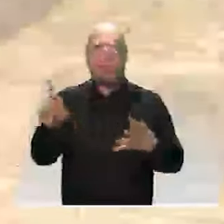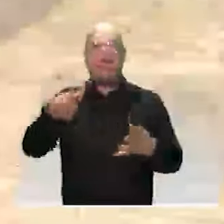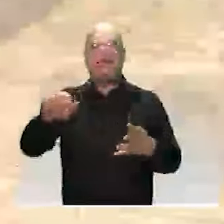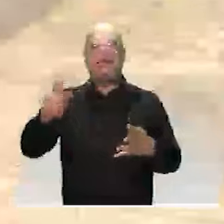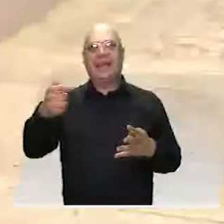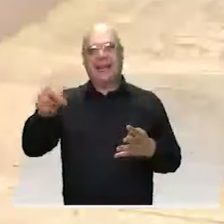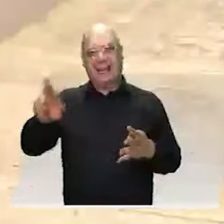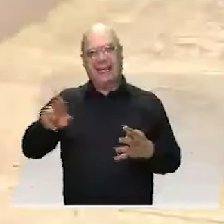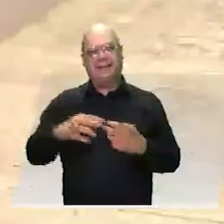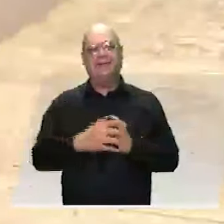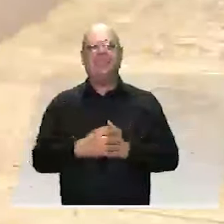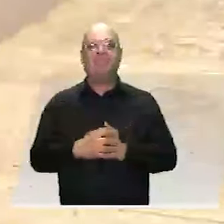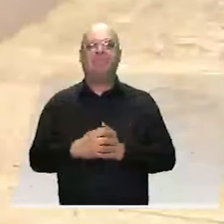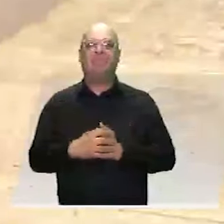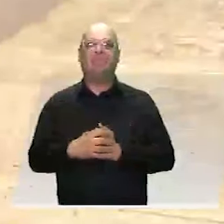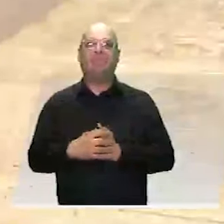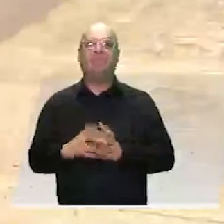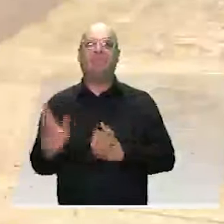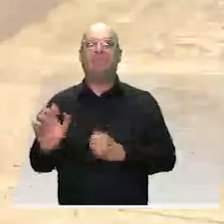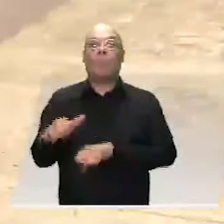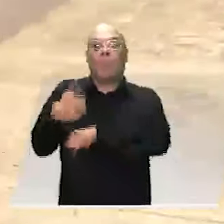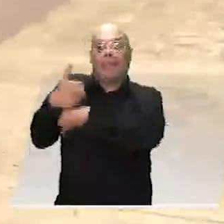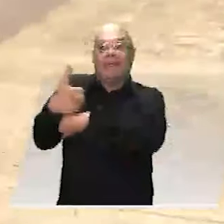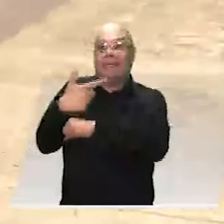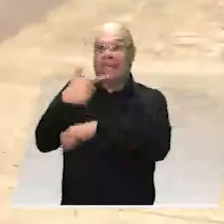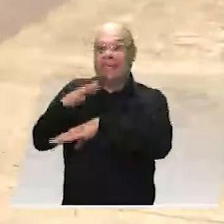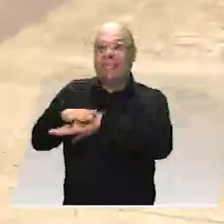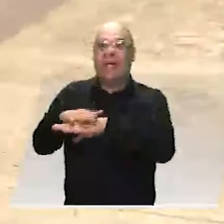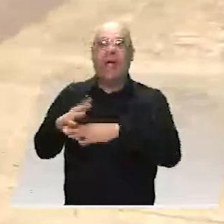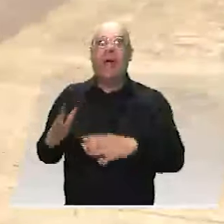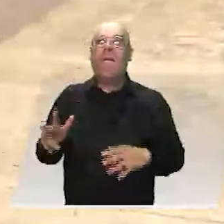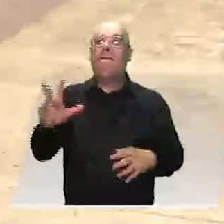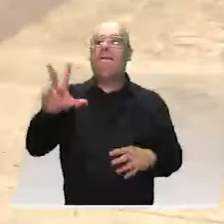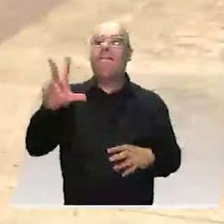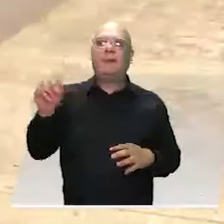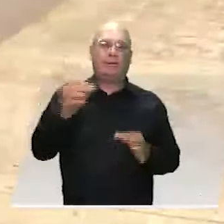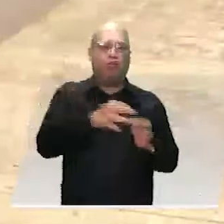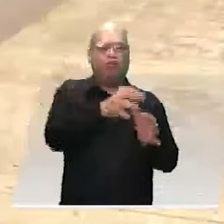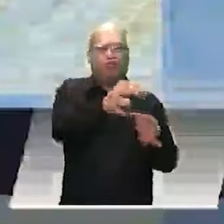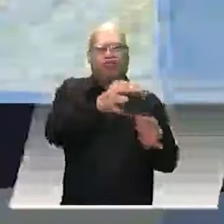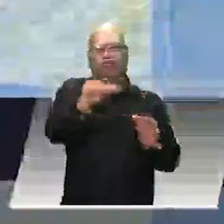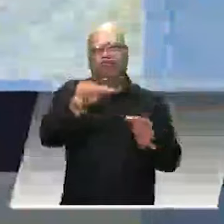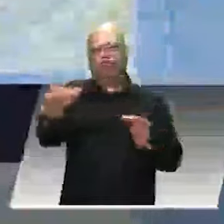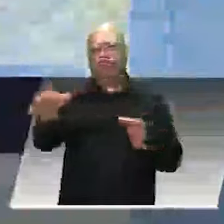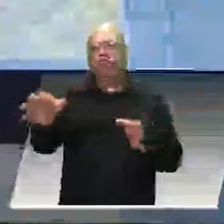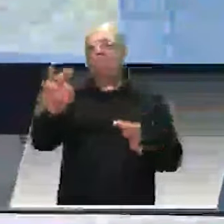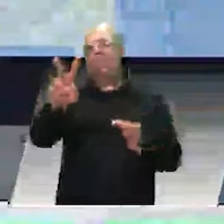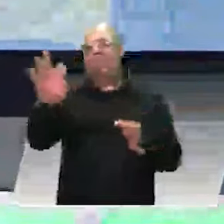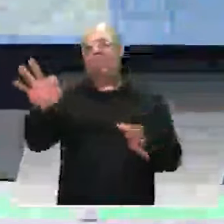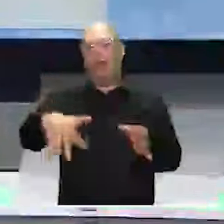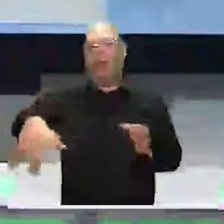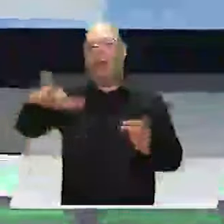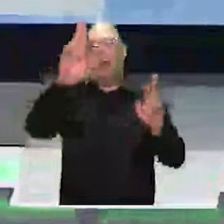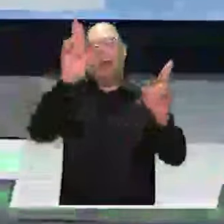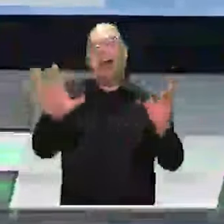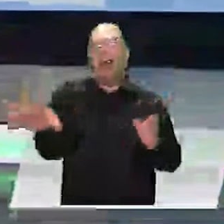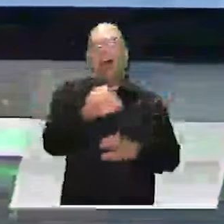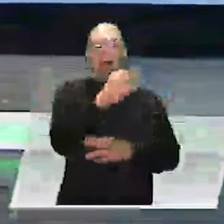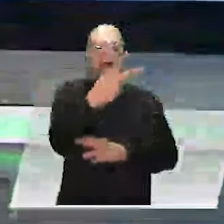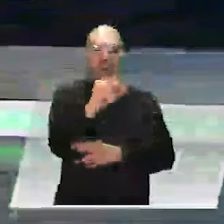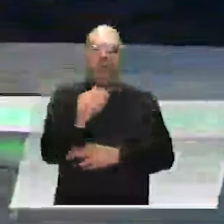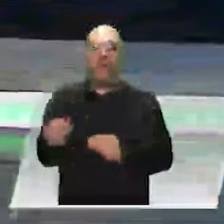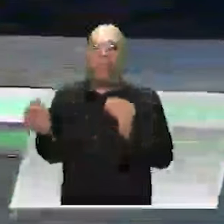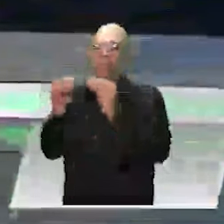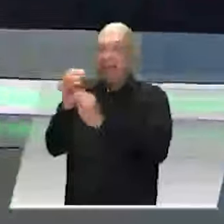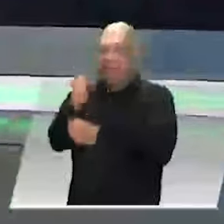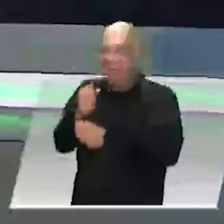Según el gerente, pretenden llegar a por lo menos 20 de los 23 municipios del suroeste, lo que también generaría más empleos directos.